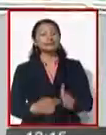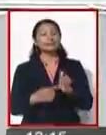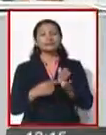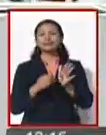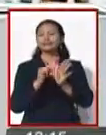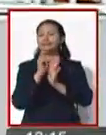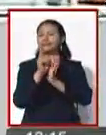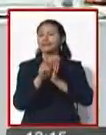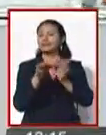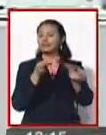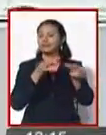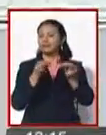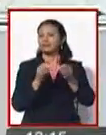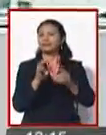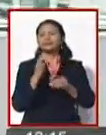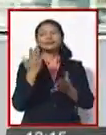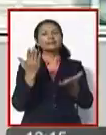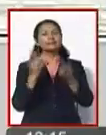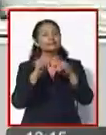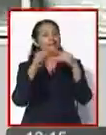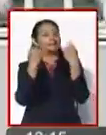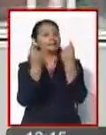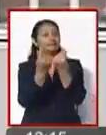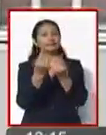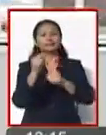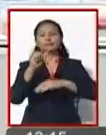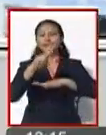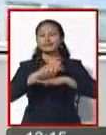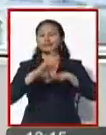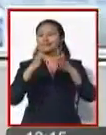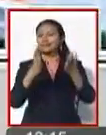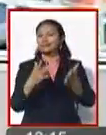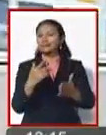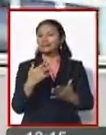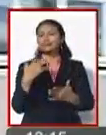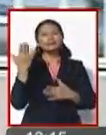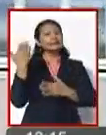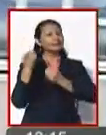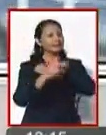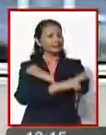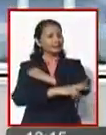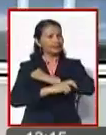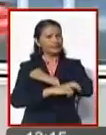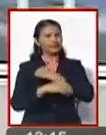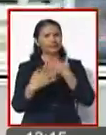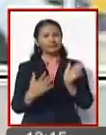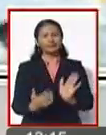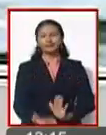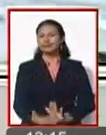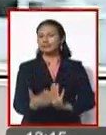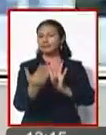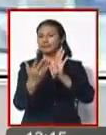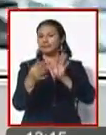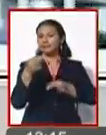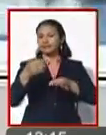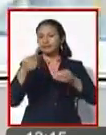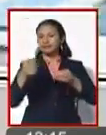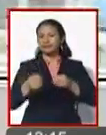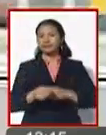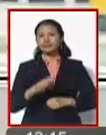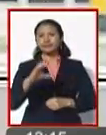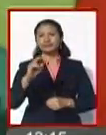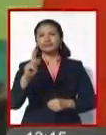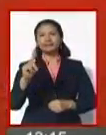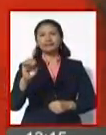Referente a estas imágenes, hablamos de la presunta banda de ciudadanos paraguayos que serían atracadores y que hoy serán presentados ante un juez